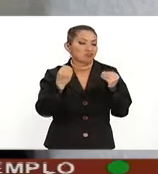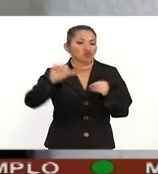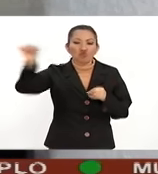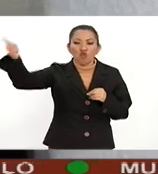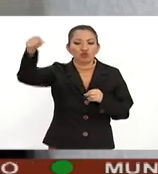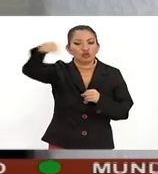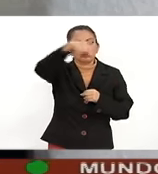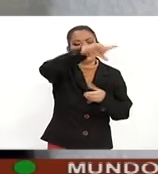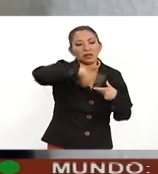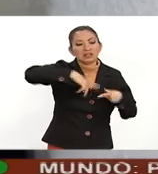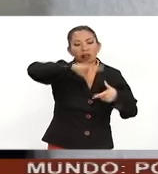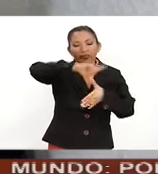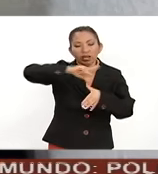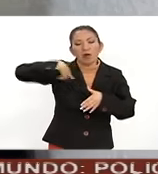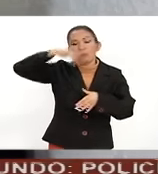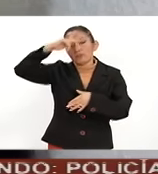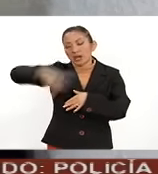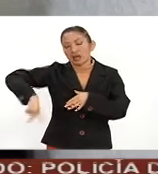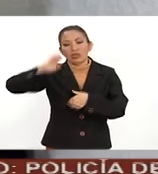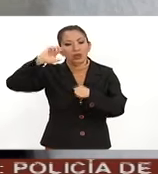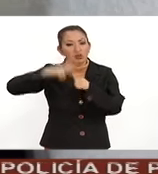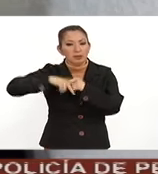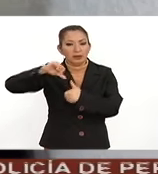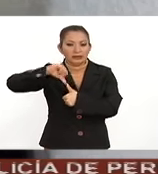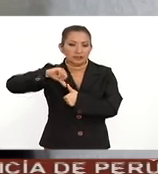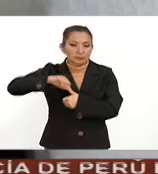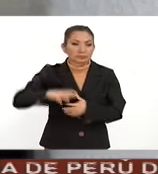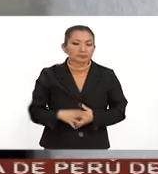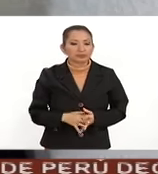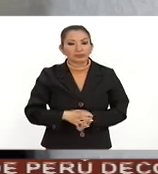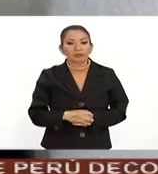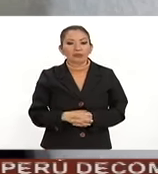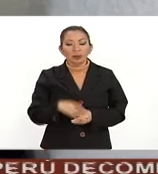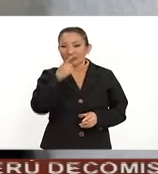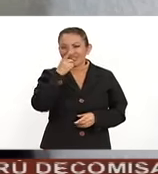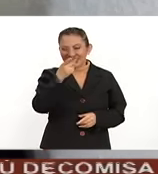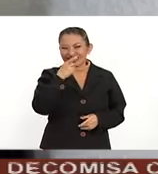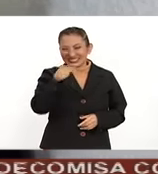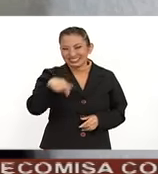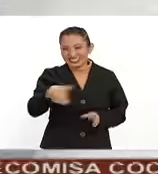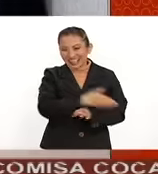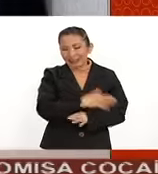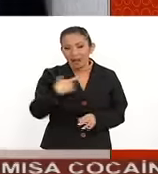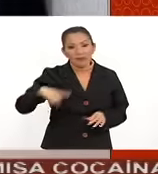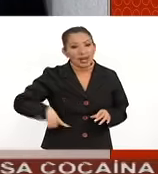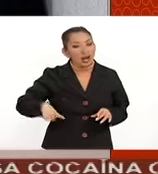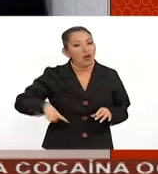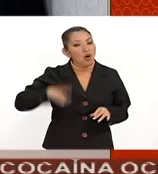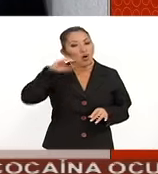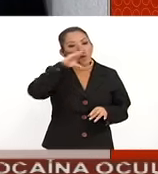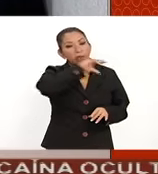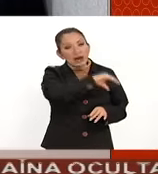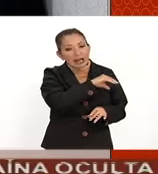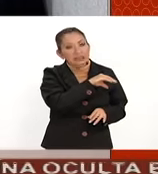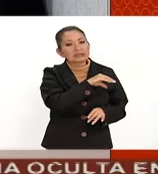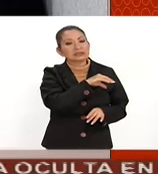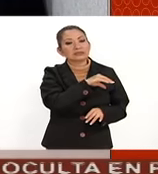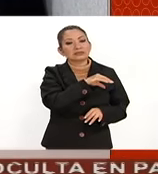otros latinoamericanos, mexicanos y gente de Europa Central. Como tú lo dijiste, fíjate que el gobierno cubano, Adolfo